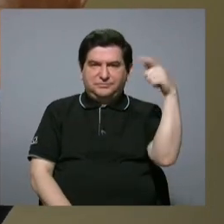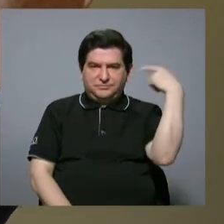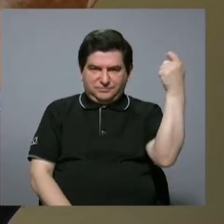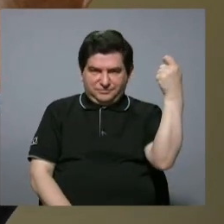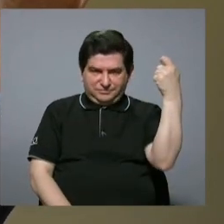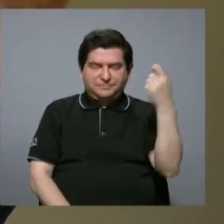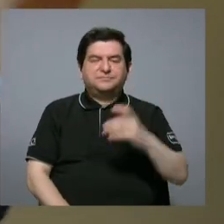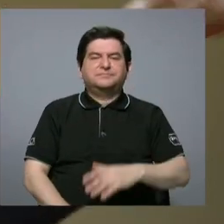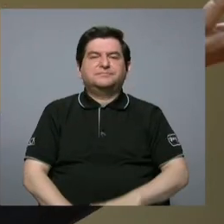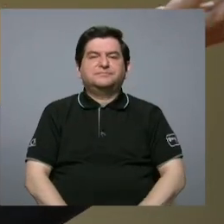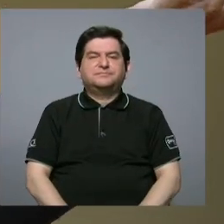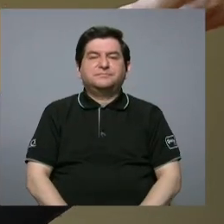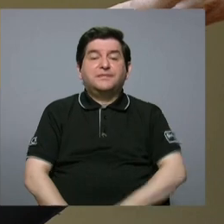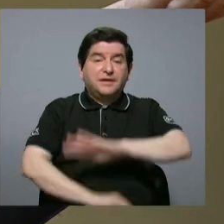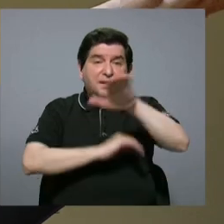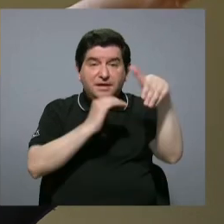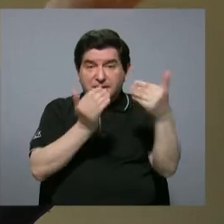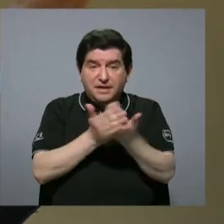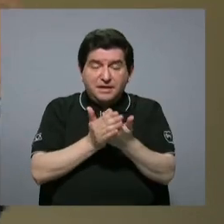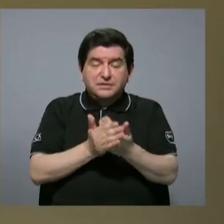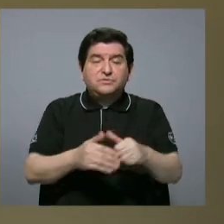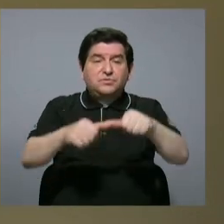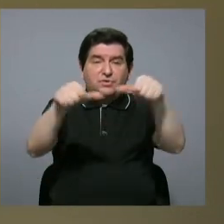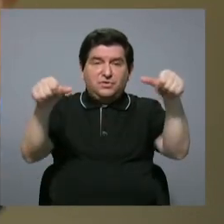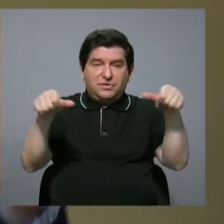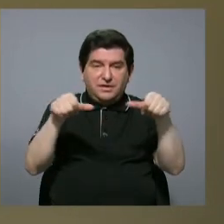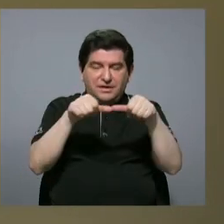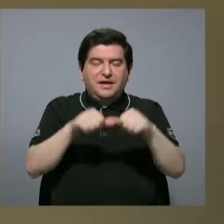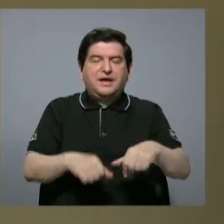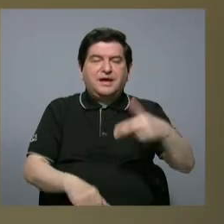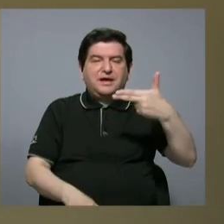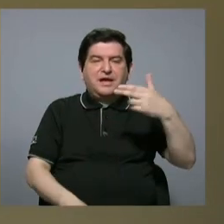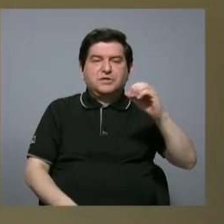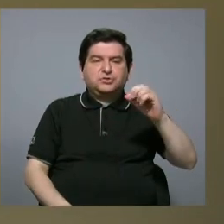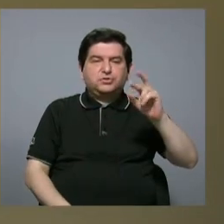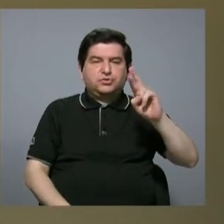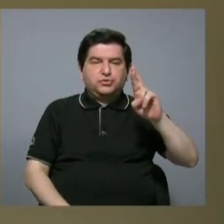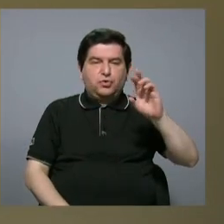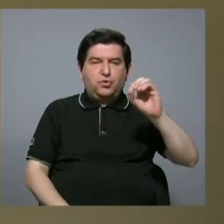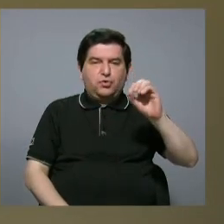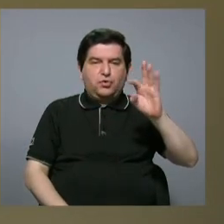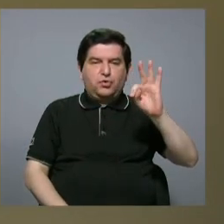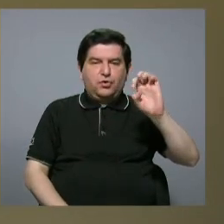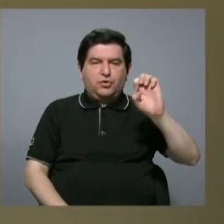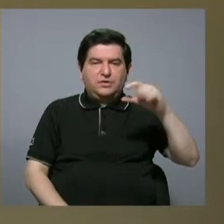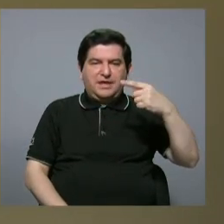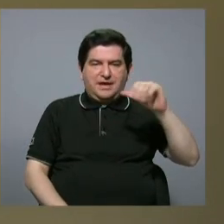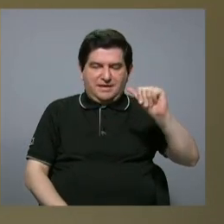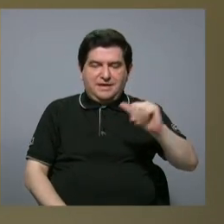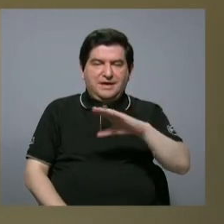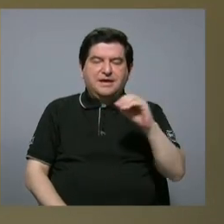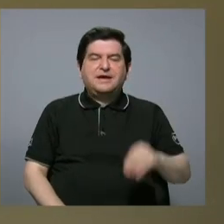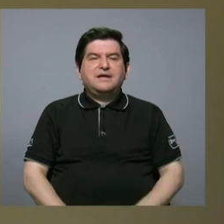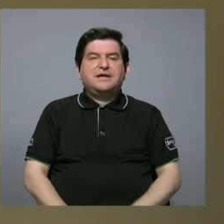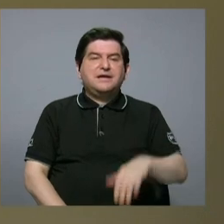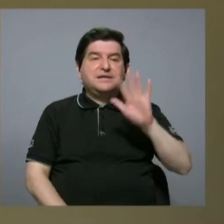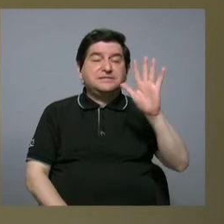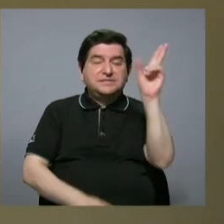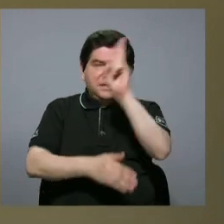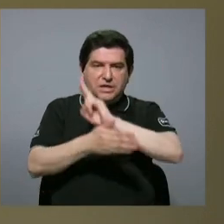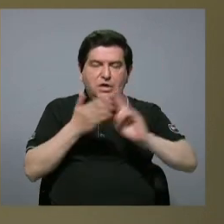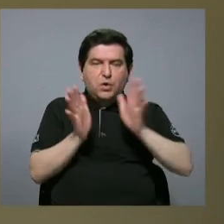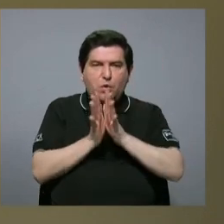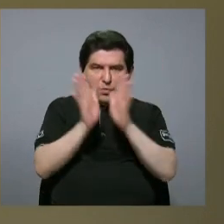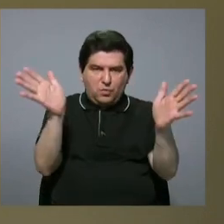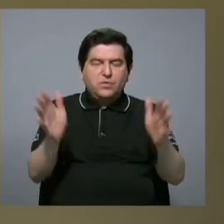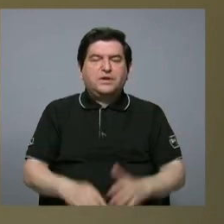Guanacaste y a toda la zona chorotega, y a las 5 universidades públicas